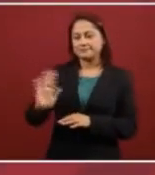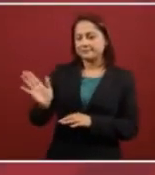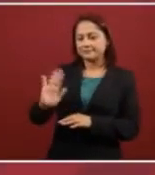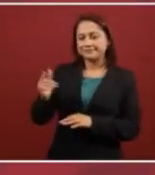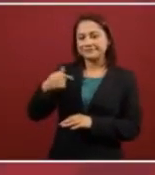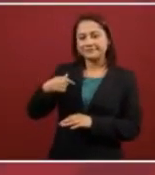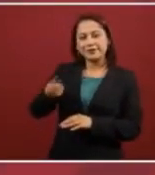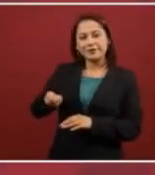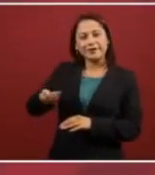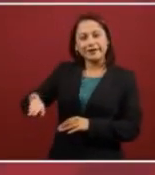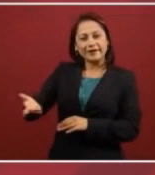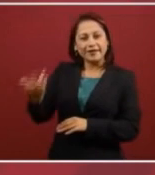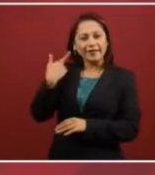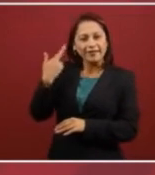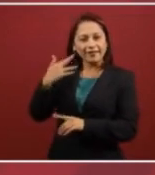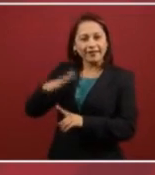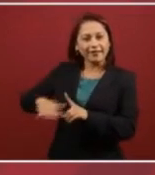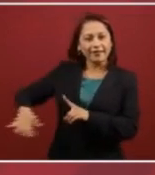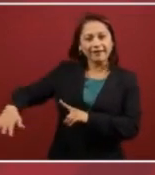porque